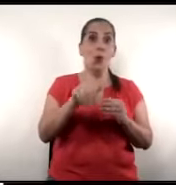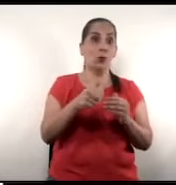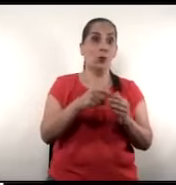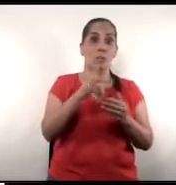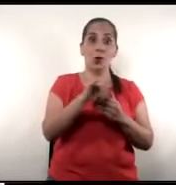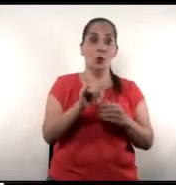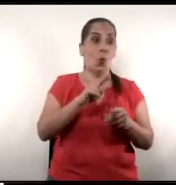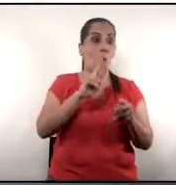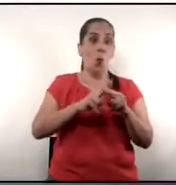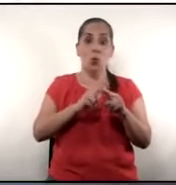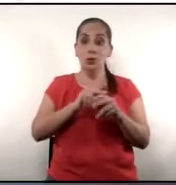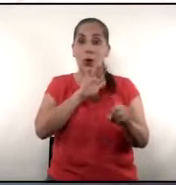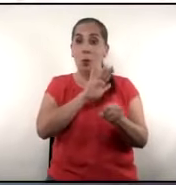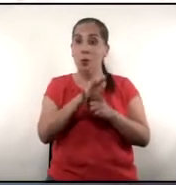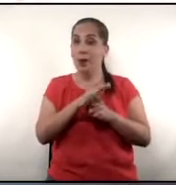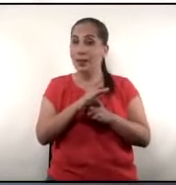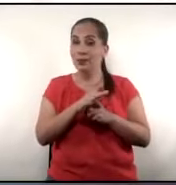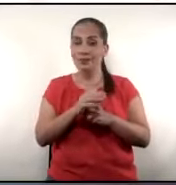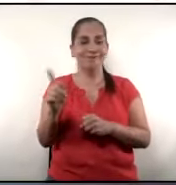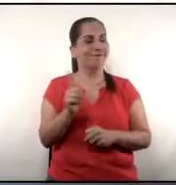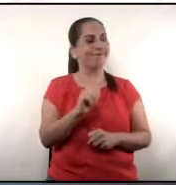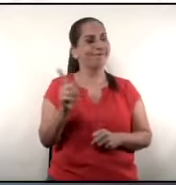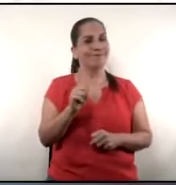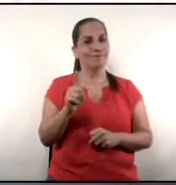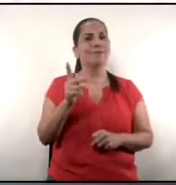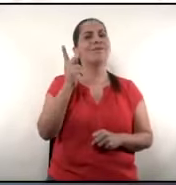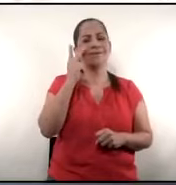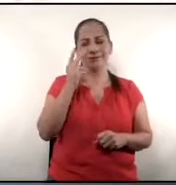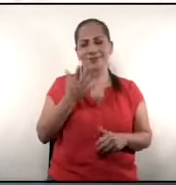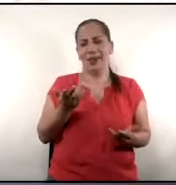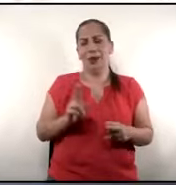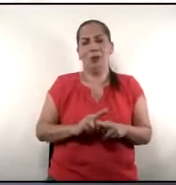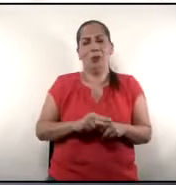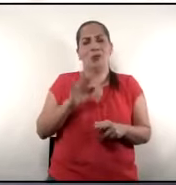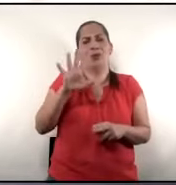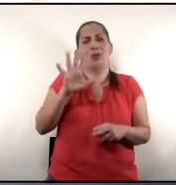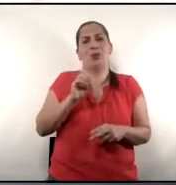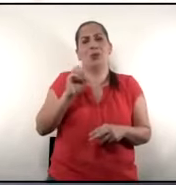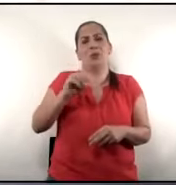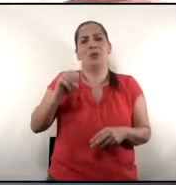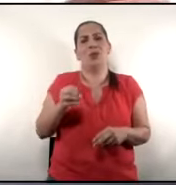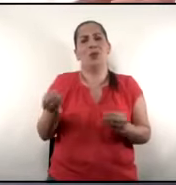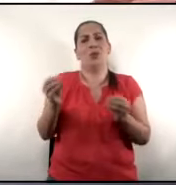imprevistos. Esto del 50%, vea cómo se ha utilizado.